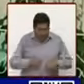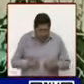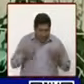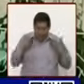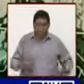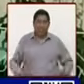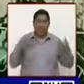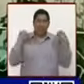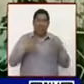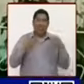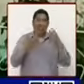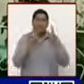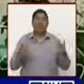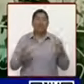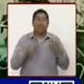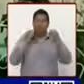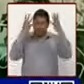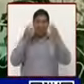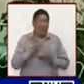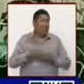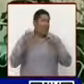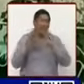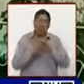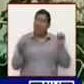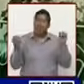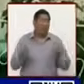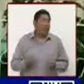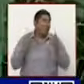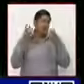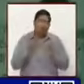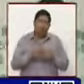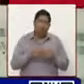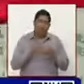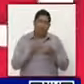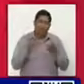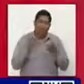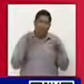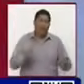el cuerpo. Esto es Potosí. Muchas historias y muchas leyendas.